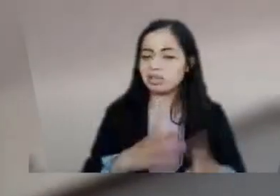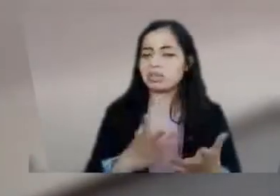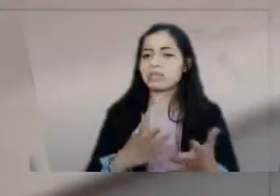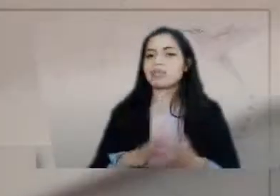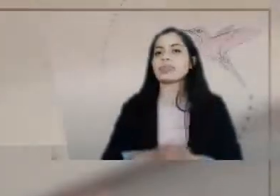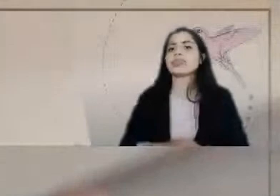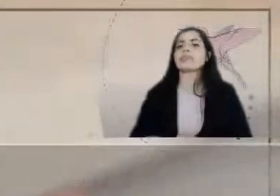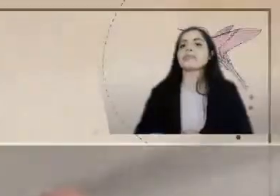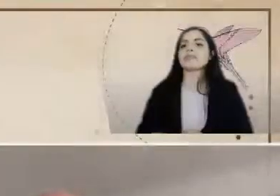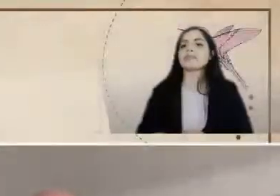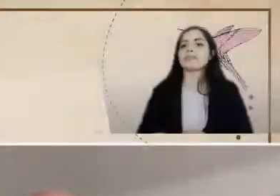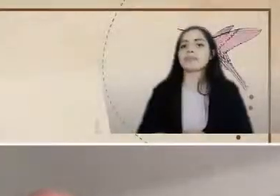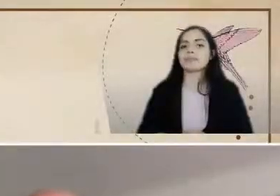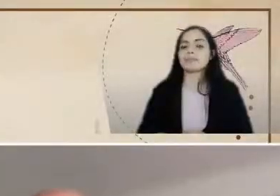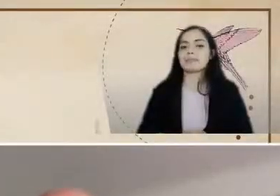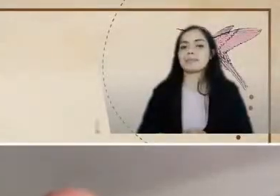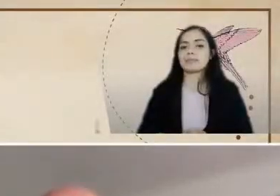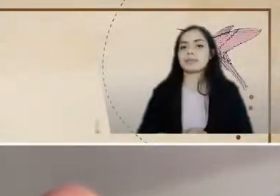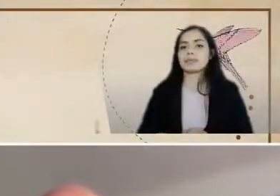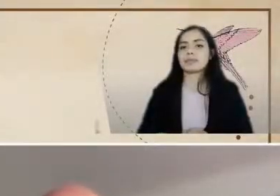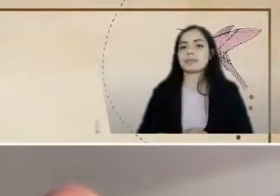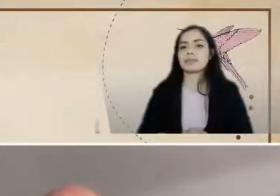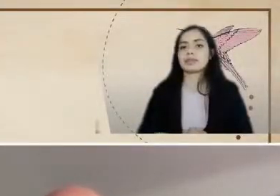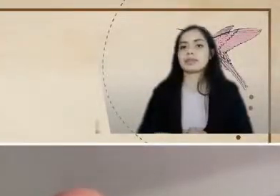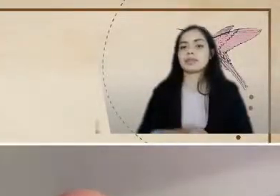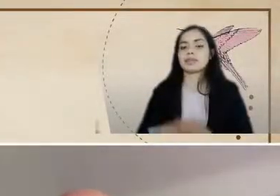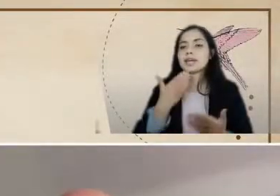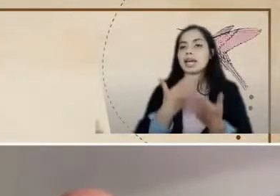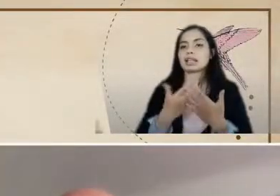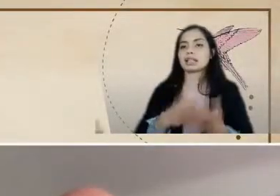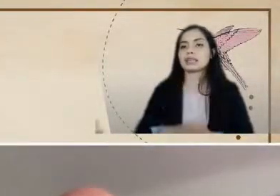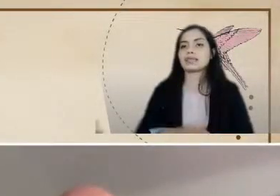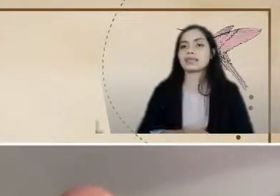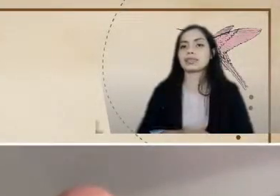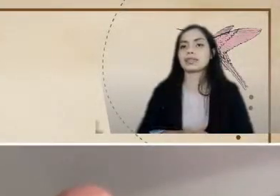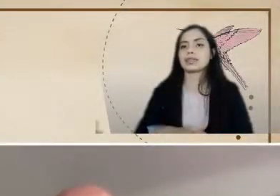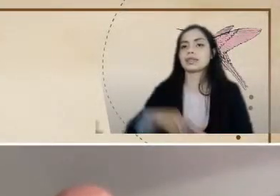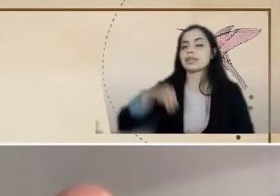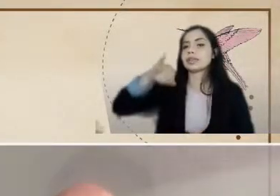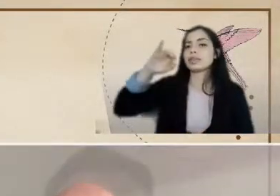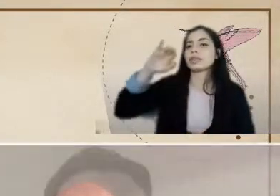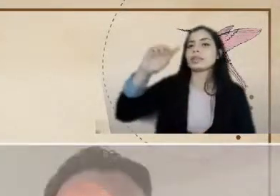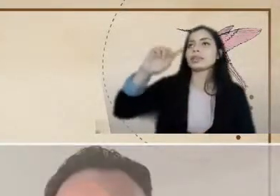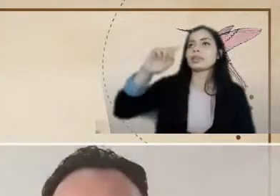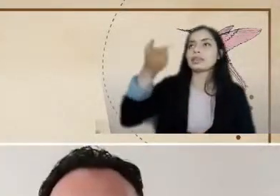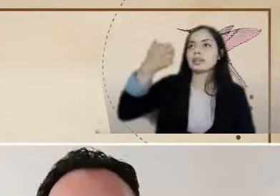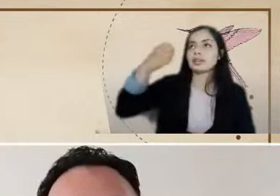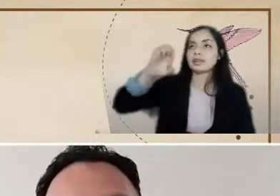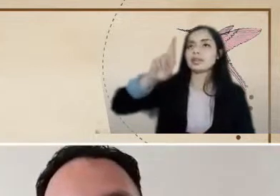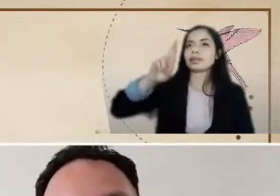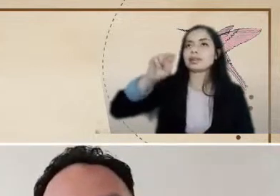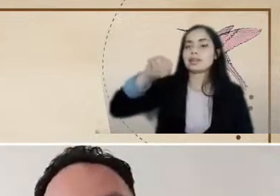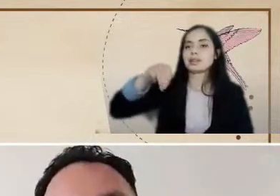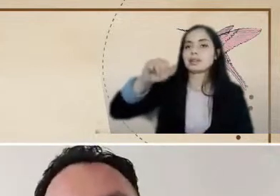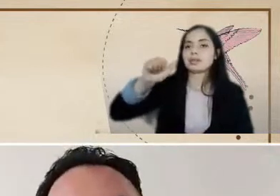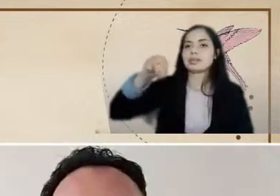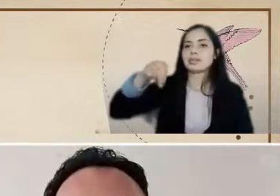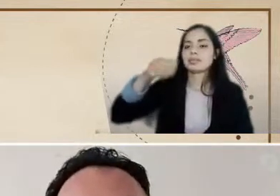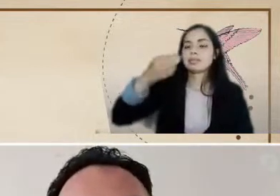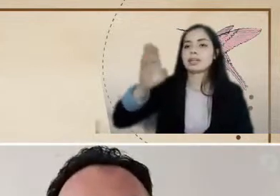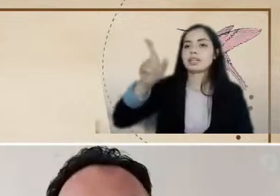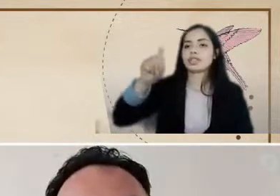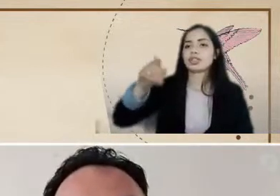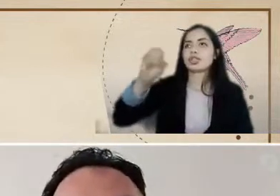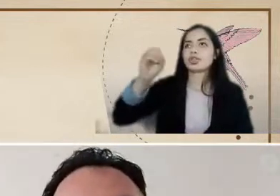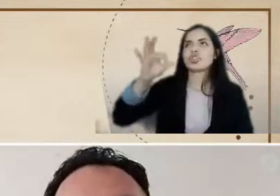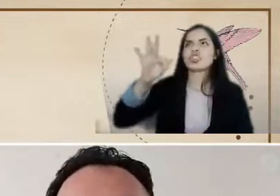proyecto. Muchas gracias. Germán Andrés Soto, ¿dónde se encuentra usted en este momento? Bueno, buenas tardes. Yo en